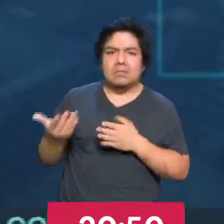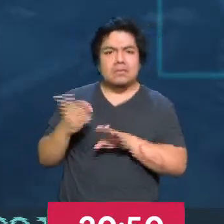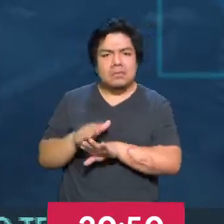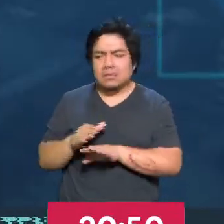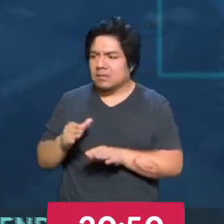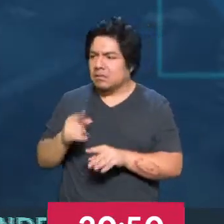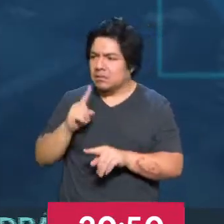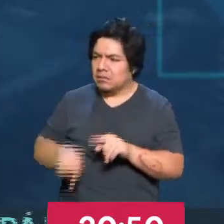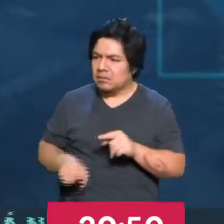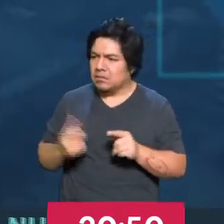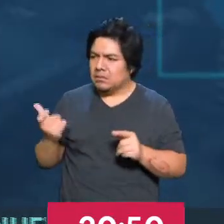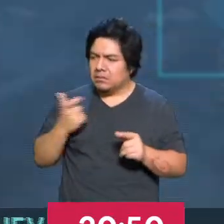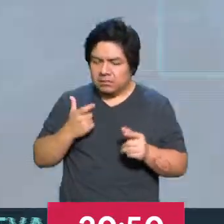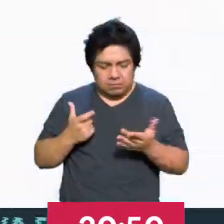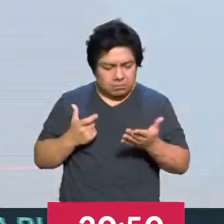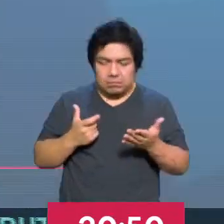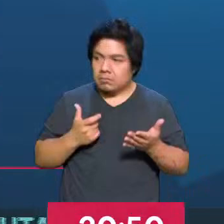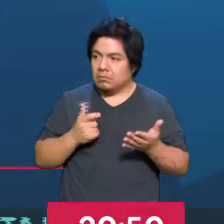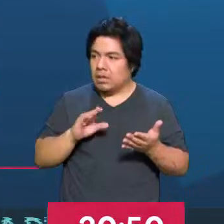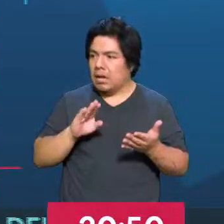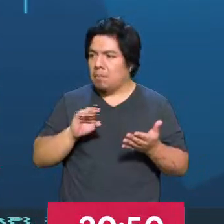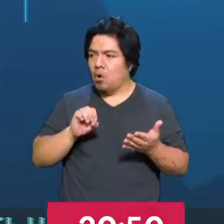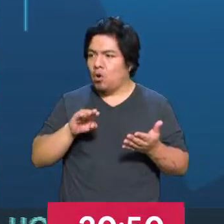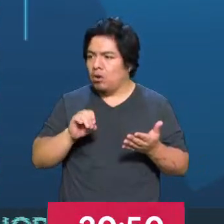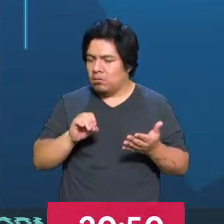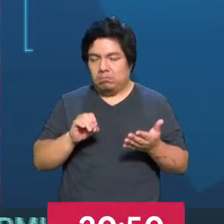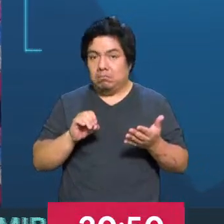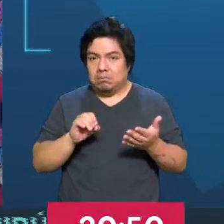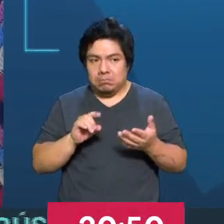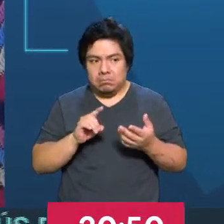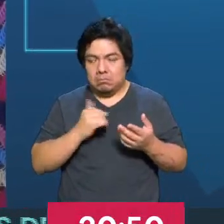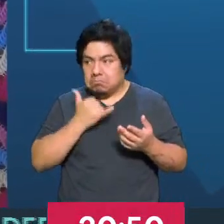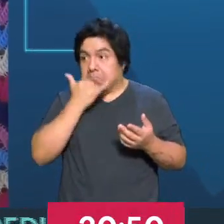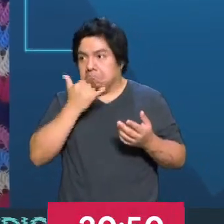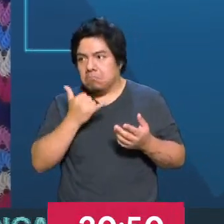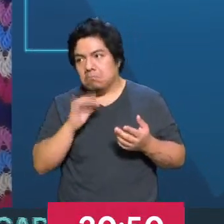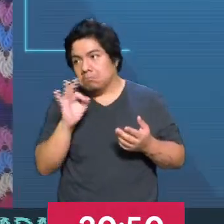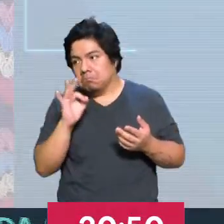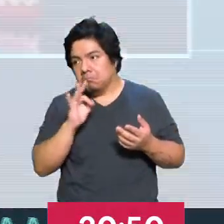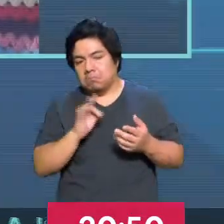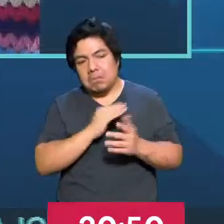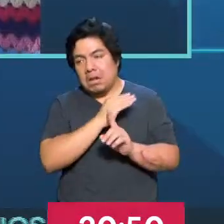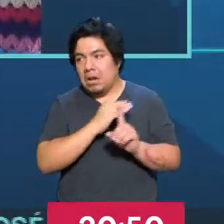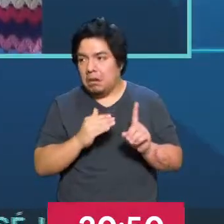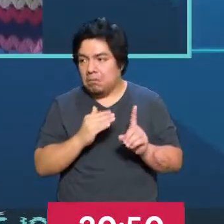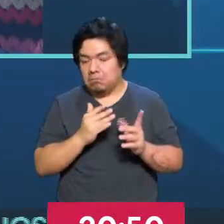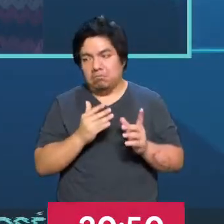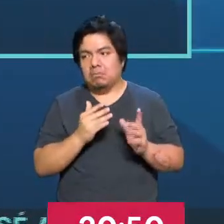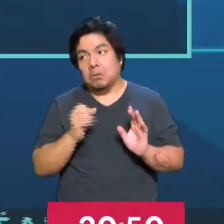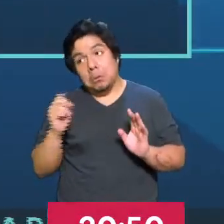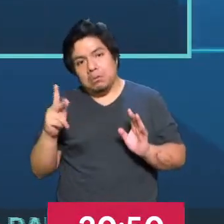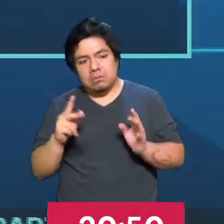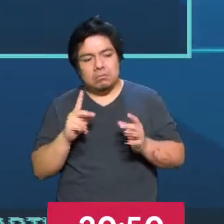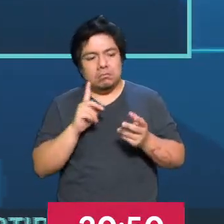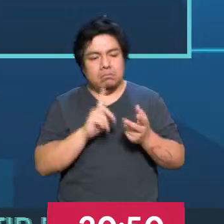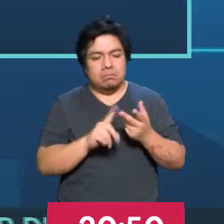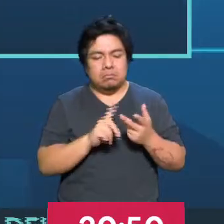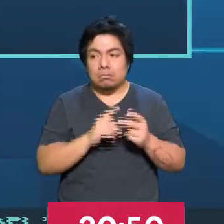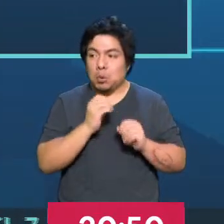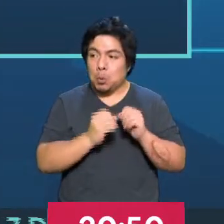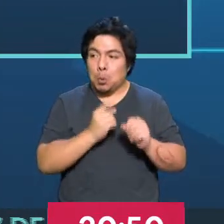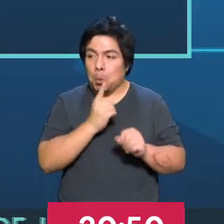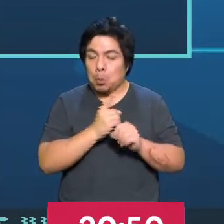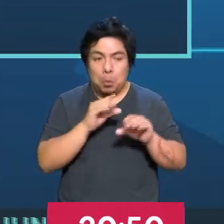quitarme compensaciones variables como es el bono, se equivocan y me dicen que por error se me dio la mitad, no me dan